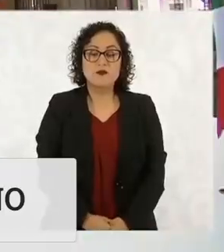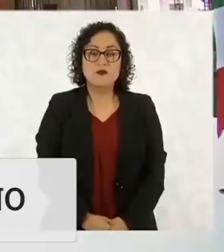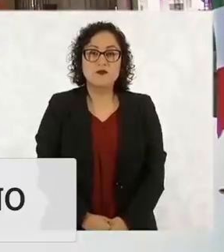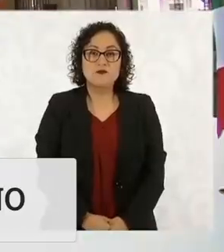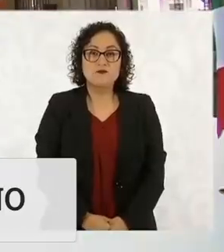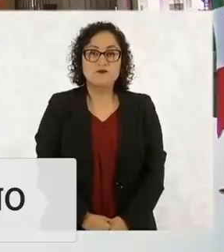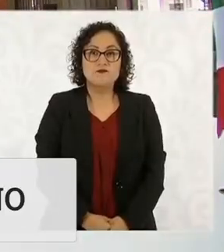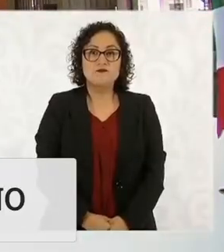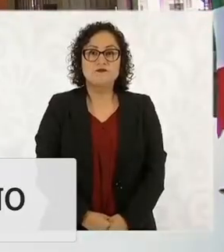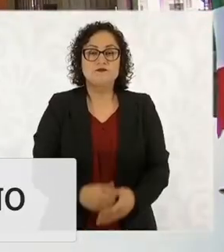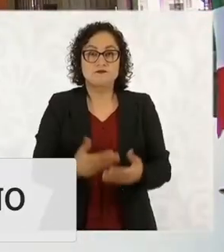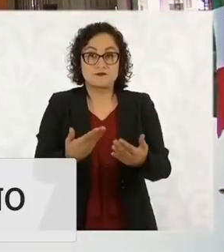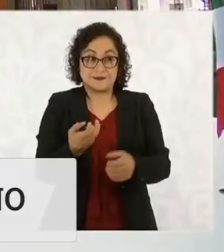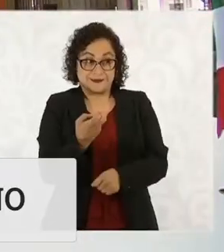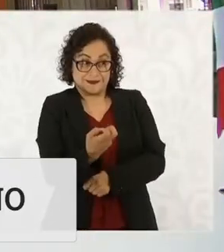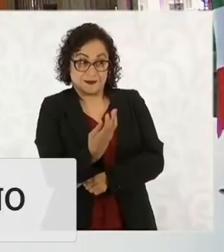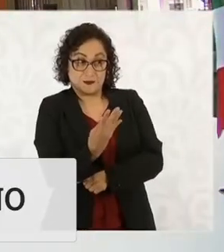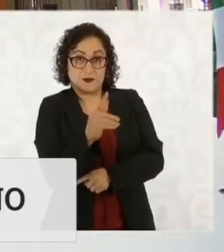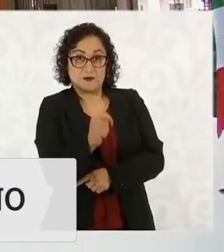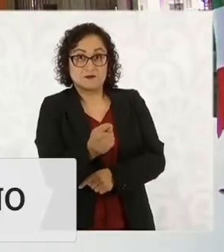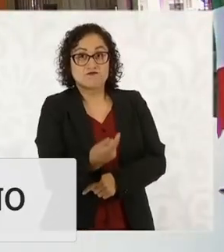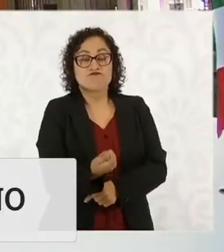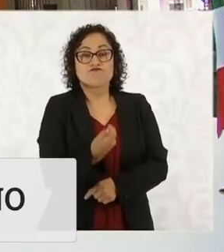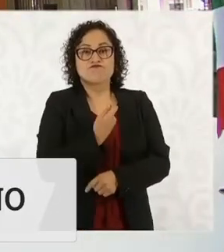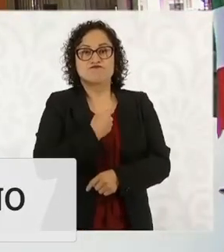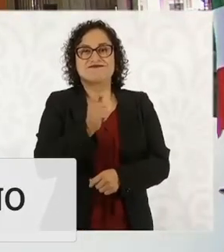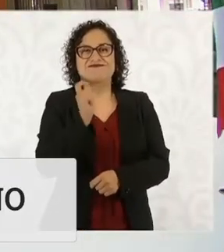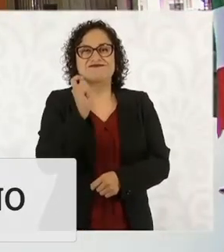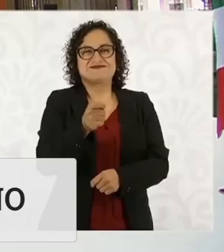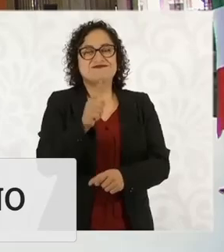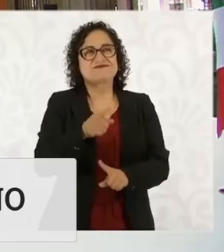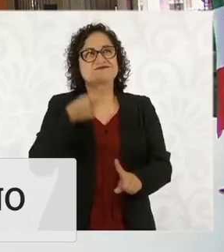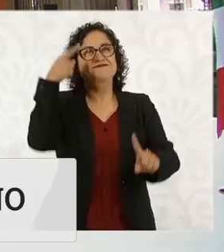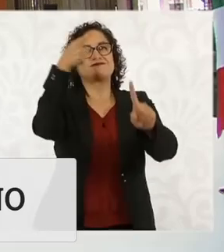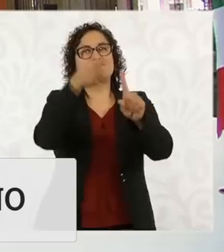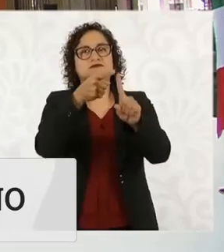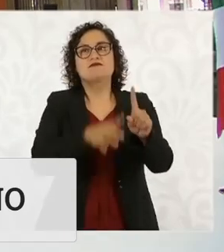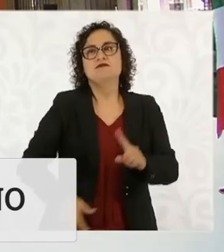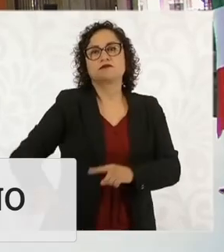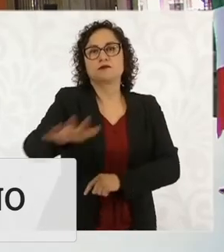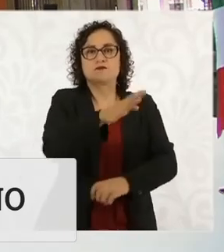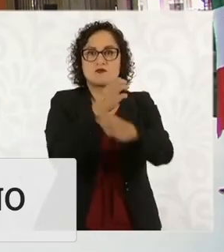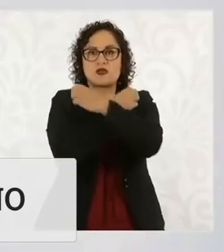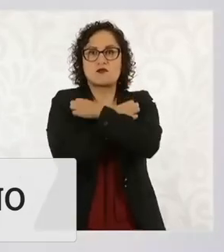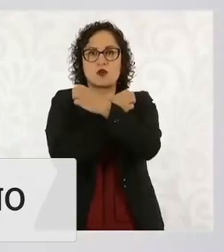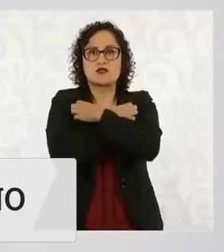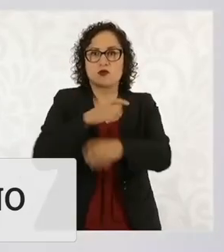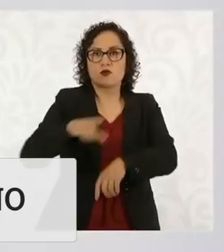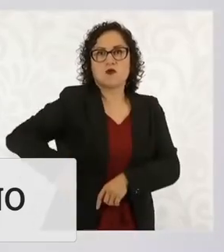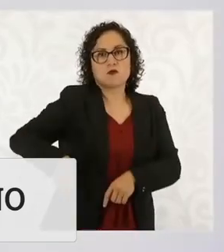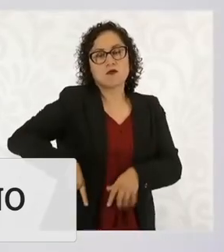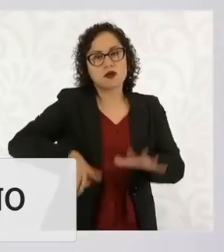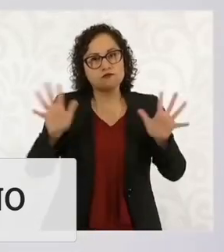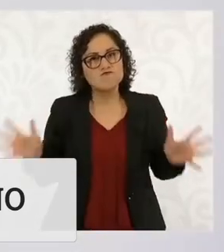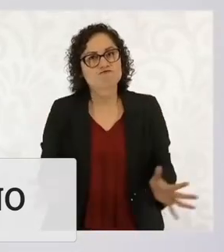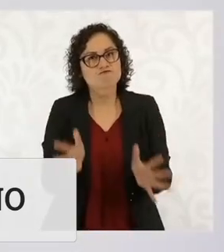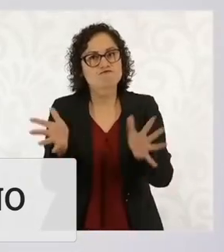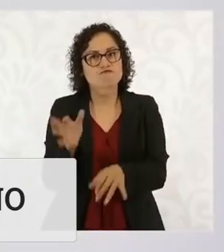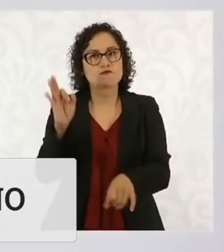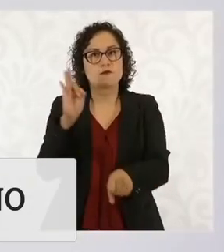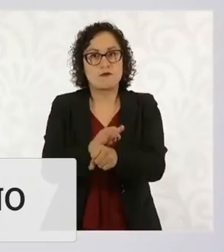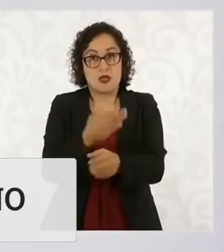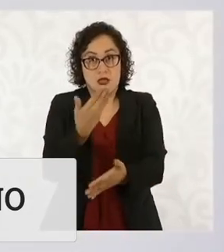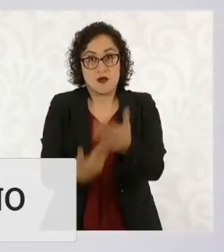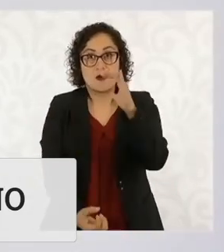Con ese mismo espíritu nos hemos propuesto fortalecer la educación pública. Este año creamos